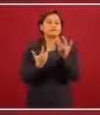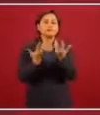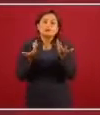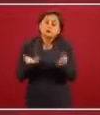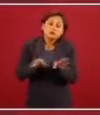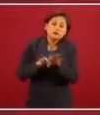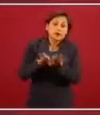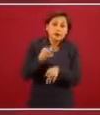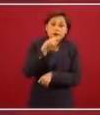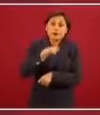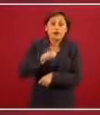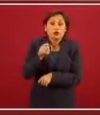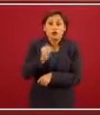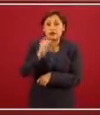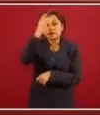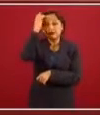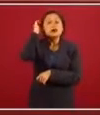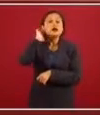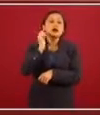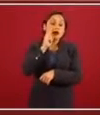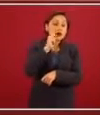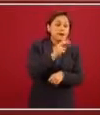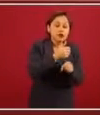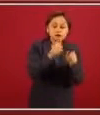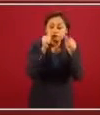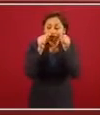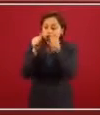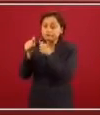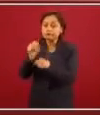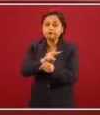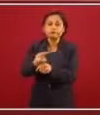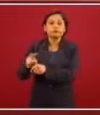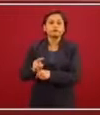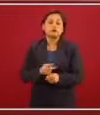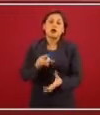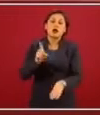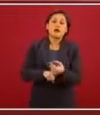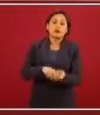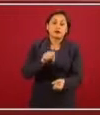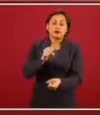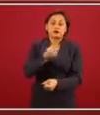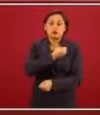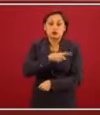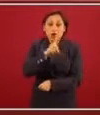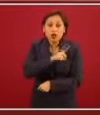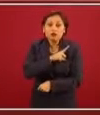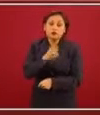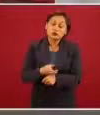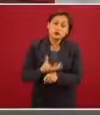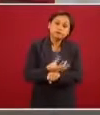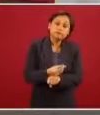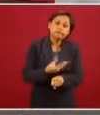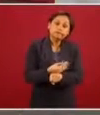esfuerzo porque el sistema funcione, dadas sus enormes limitaciones, incluyendo también la limitación que implica la enorme